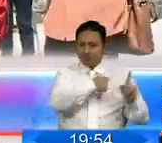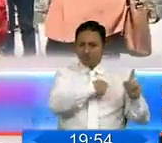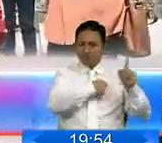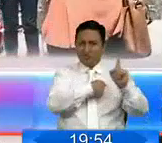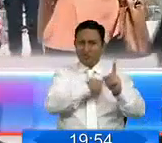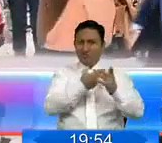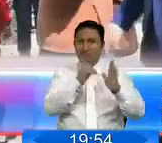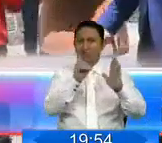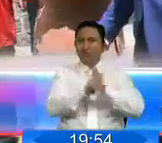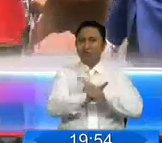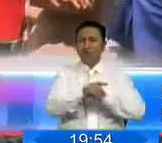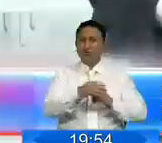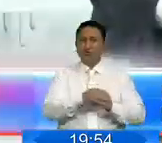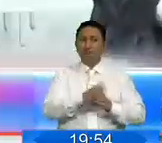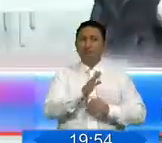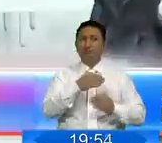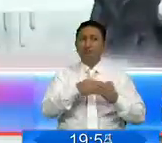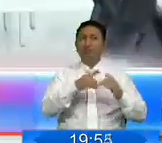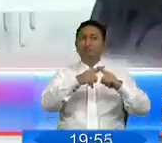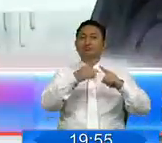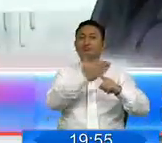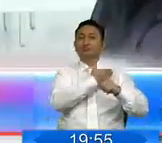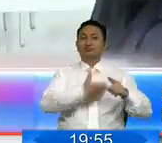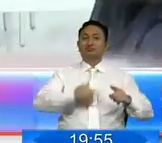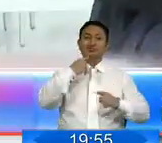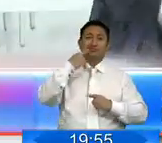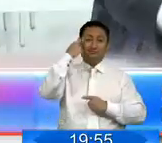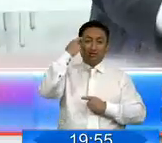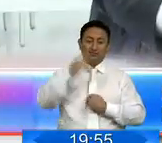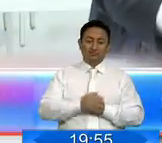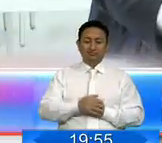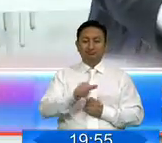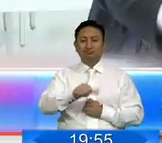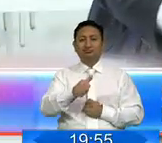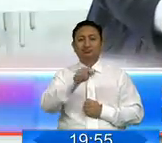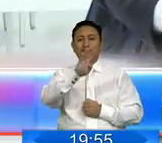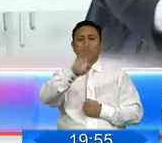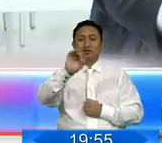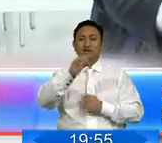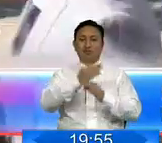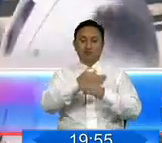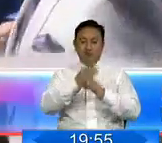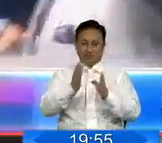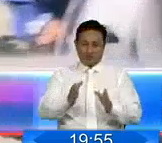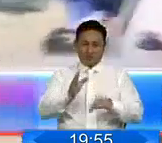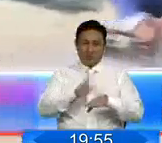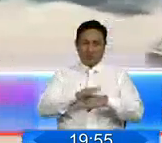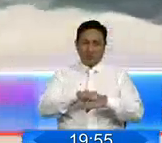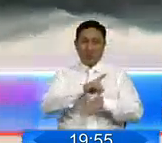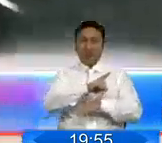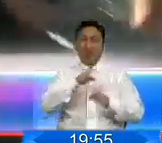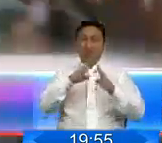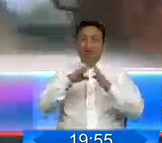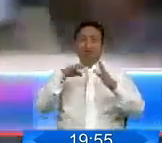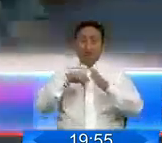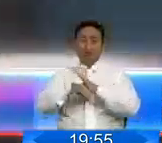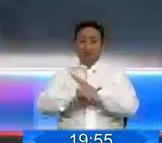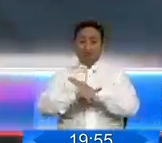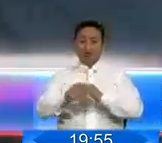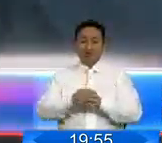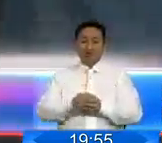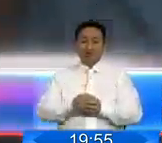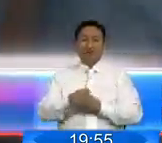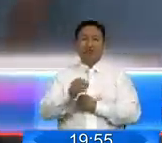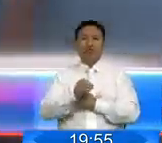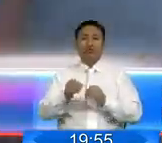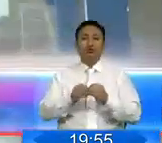presentó una denuncia ante la Fiscalía contra el expresidente Correa y otros 40 funcionarios por el allanamiento a su casa y el despacho de Jiménez